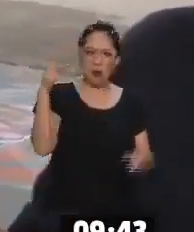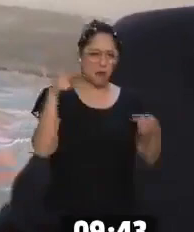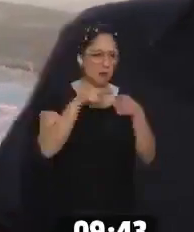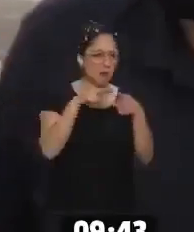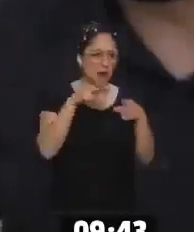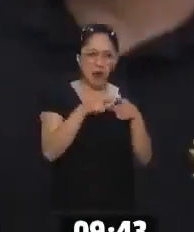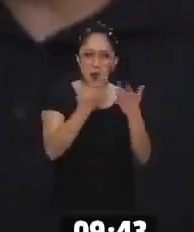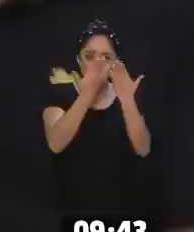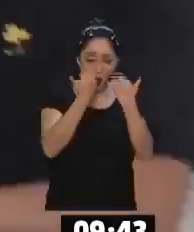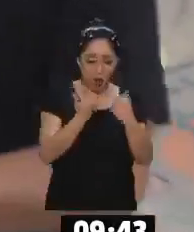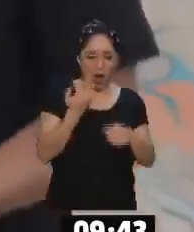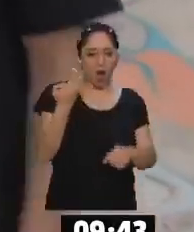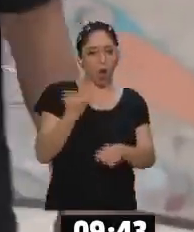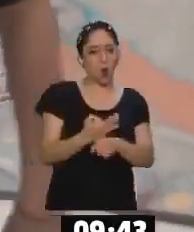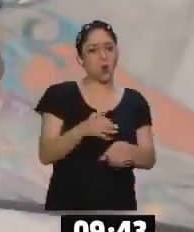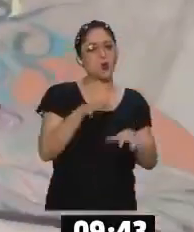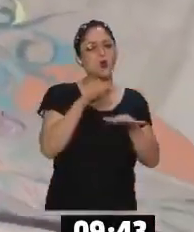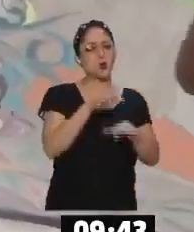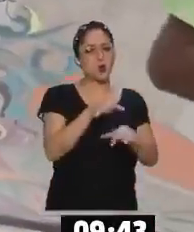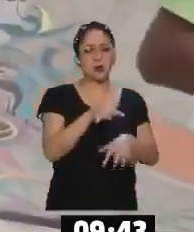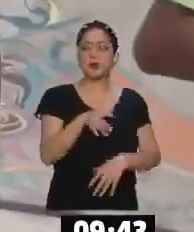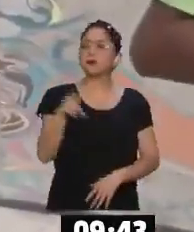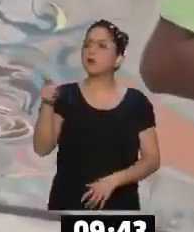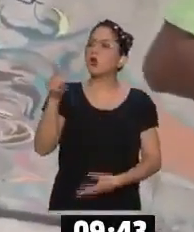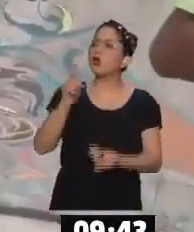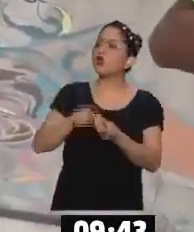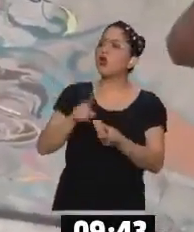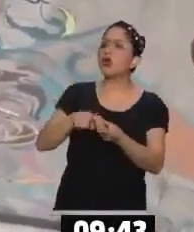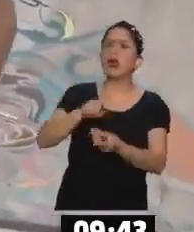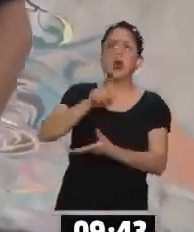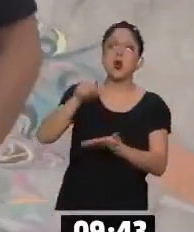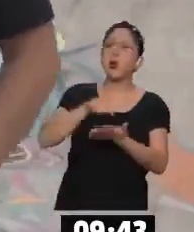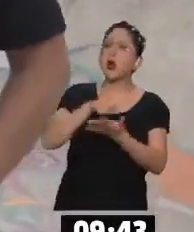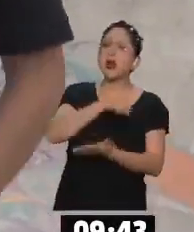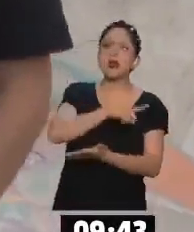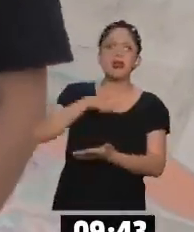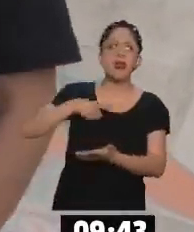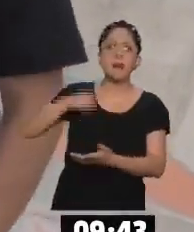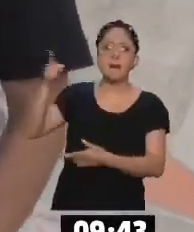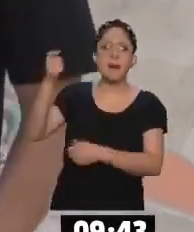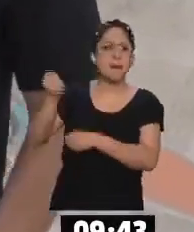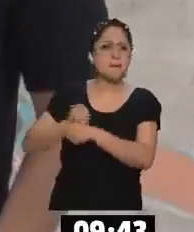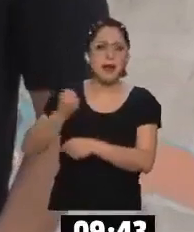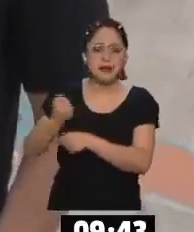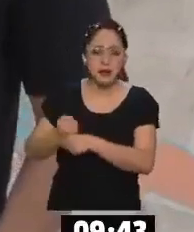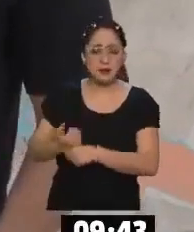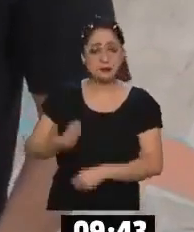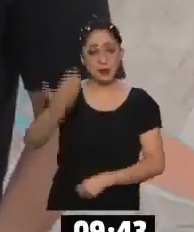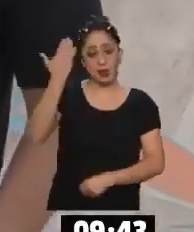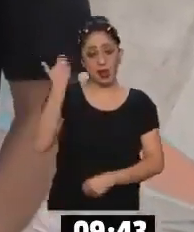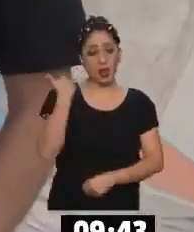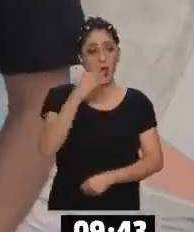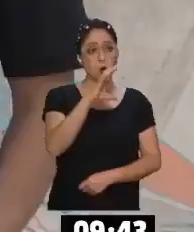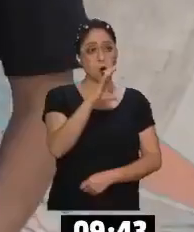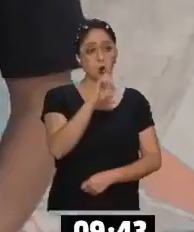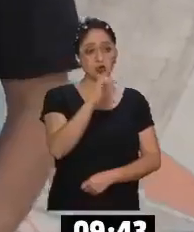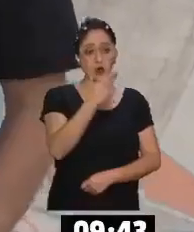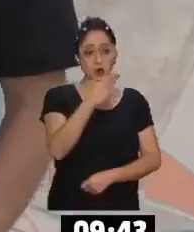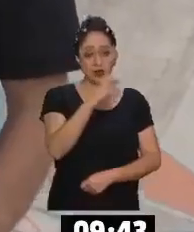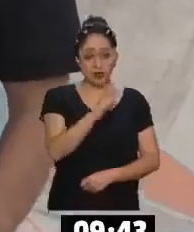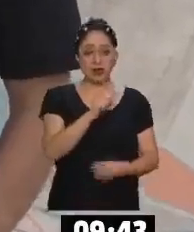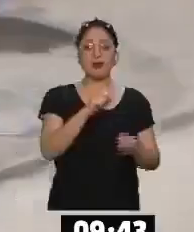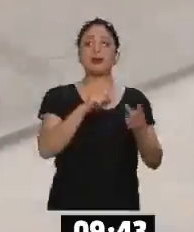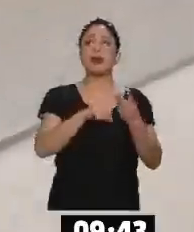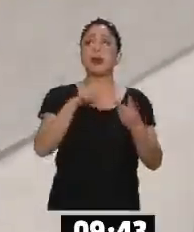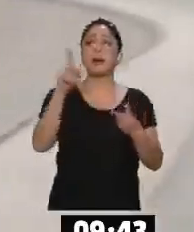chido. ¿Antes hasta dónde tenías que irte a practicar esto? Hasta Constituyentes, Bosques de Aragón, parque